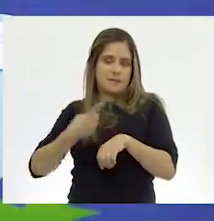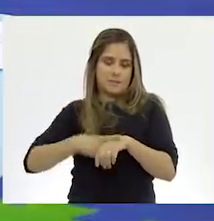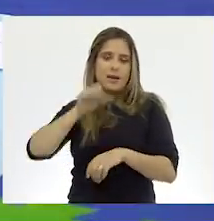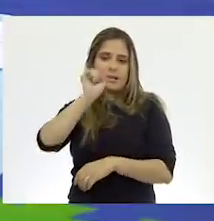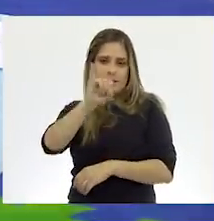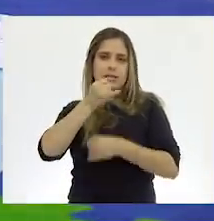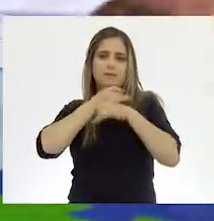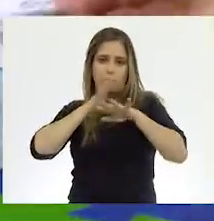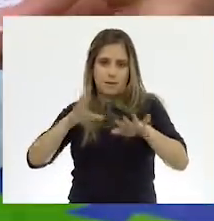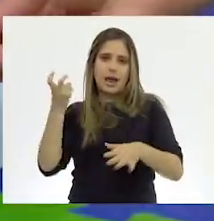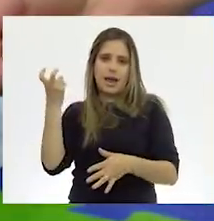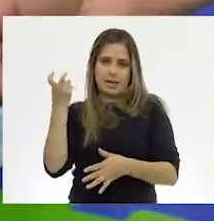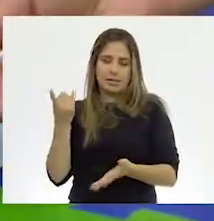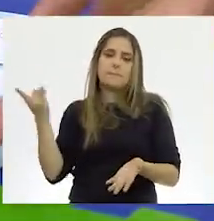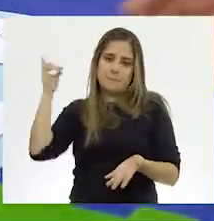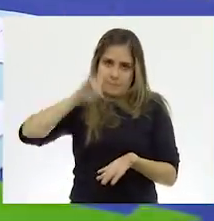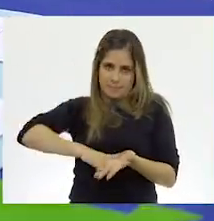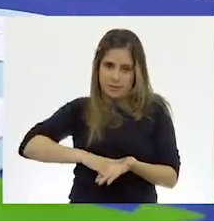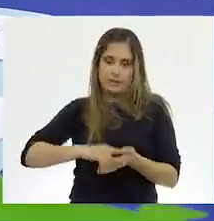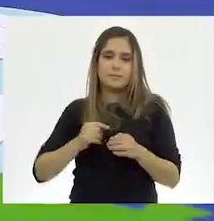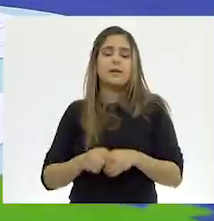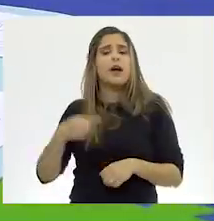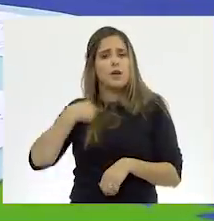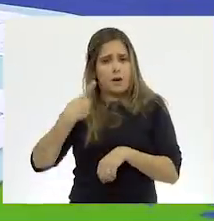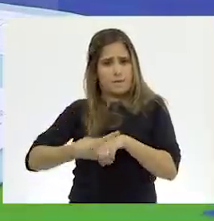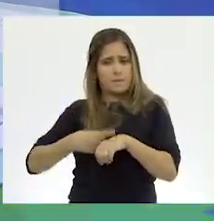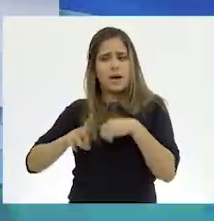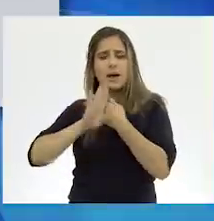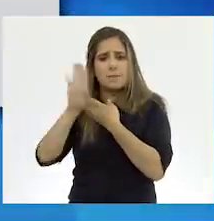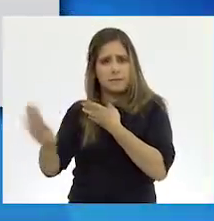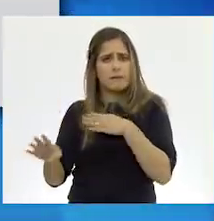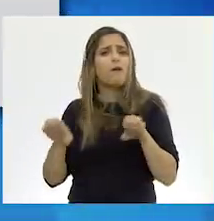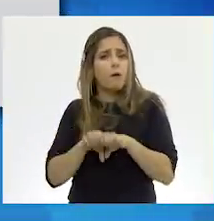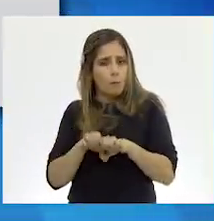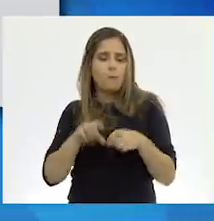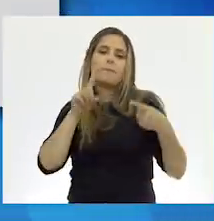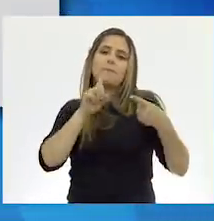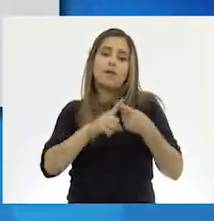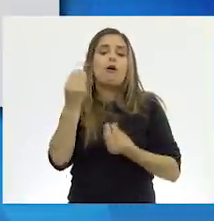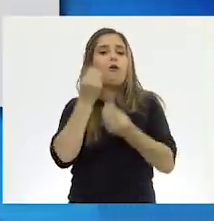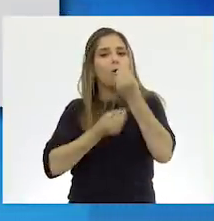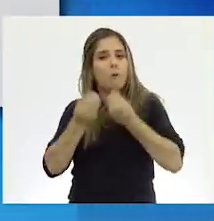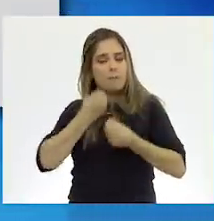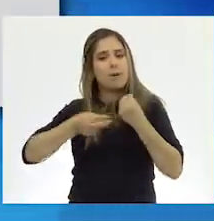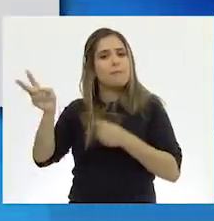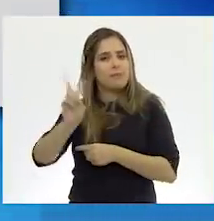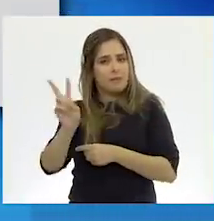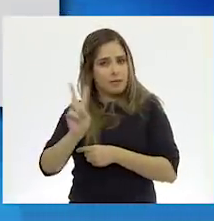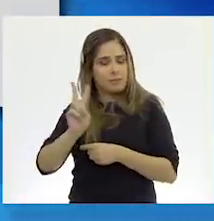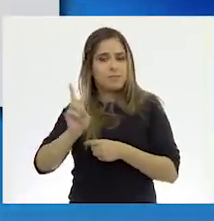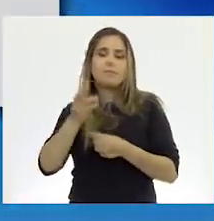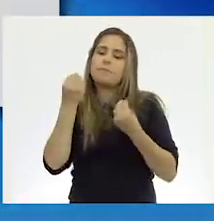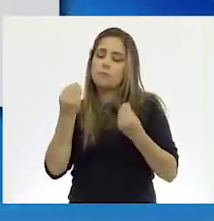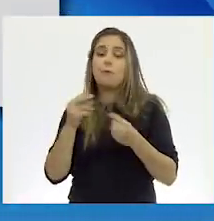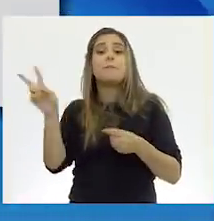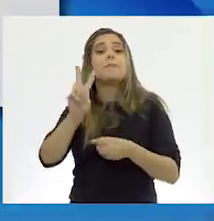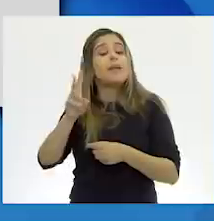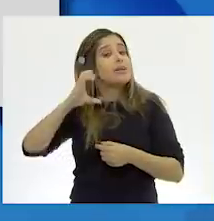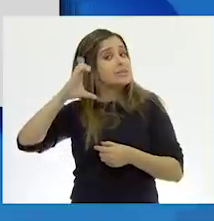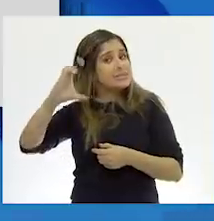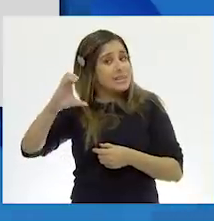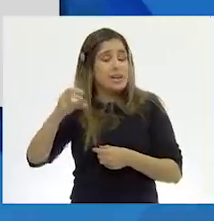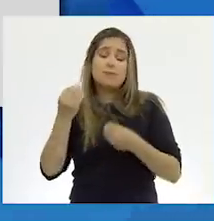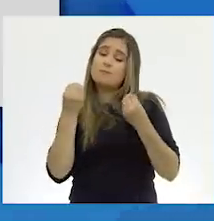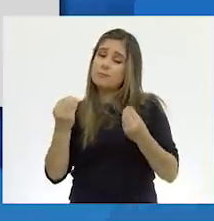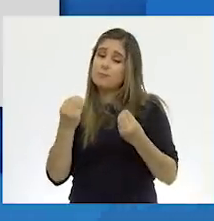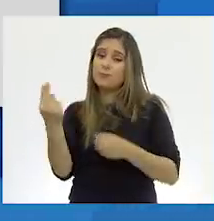aquí. Dice, para evitarlas habrá que comer nutritivamente, incluyendo mucha vitamina C,